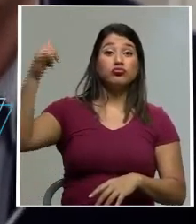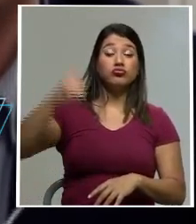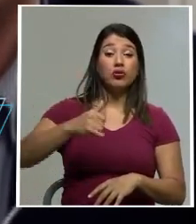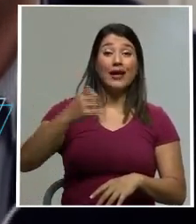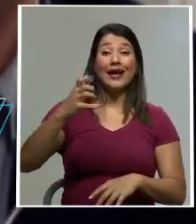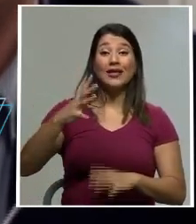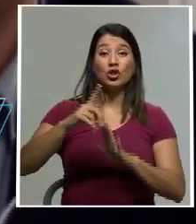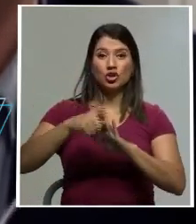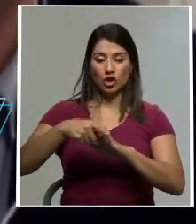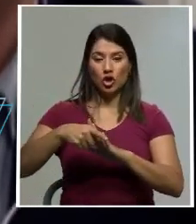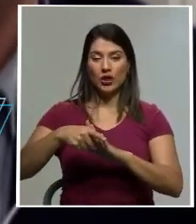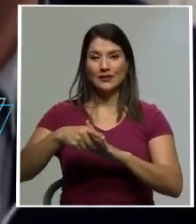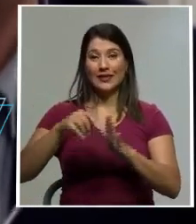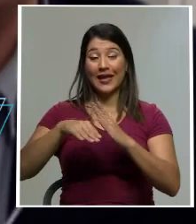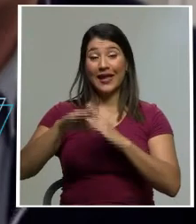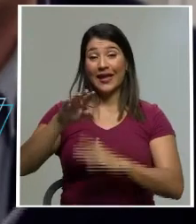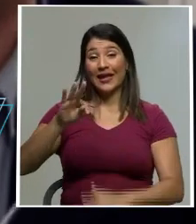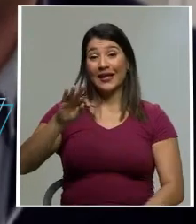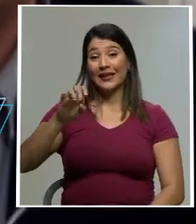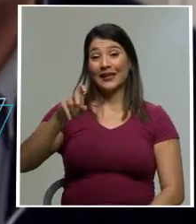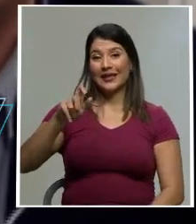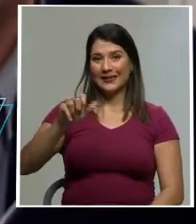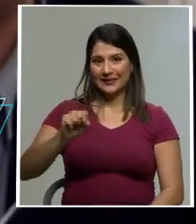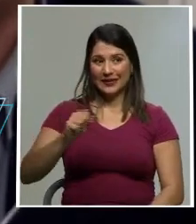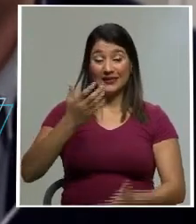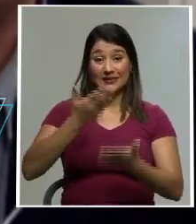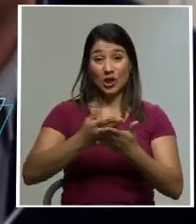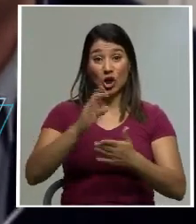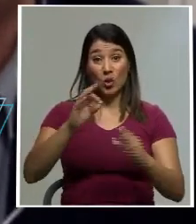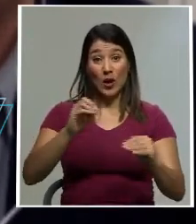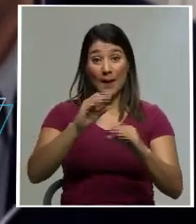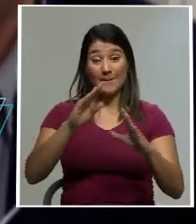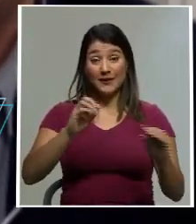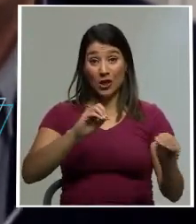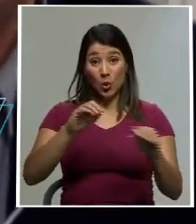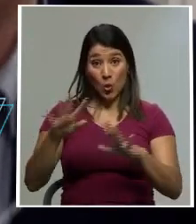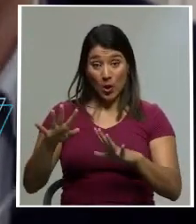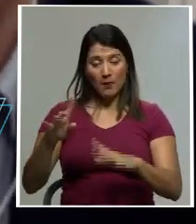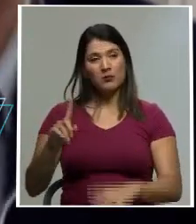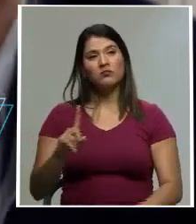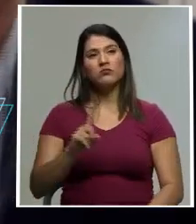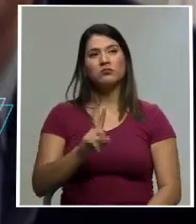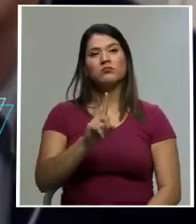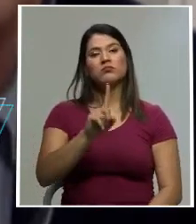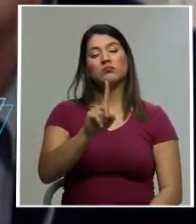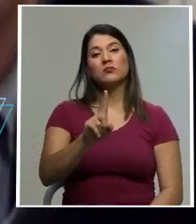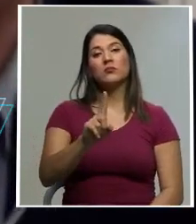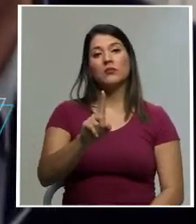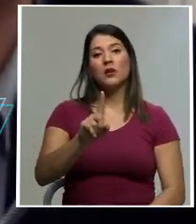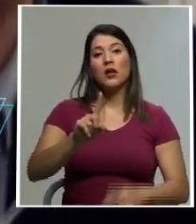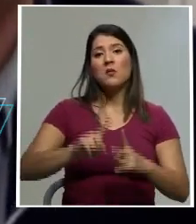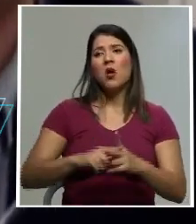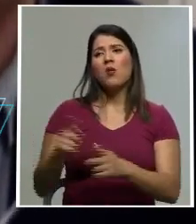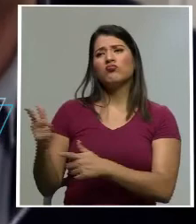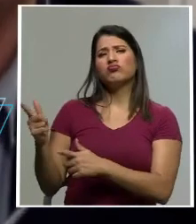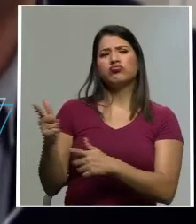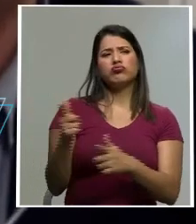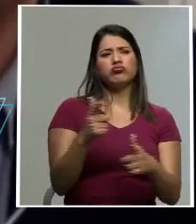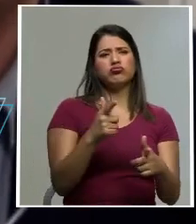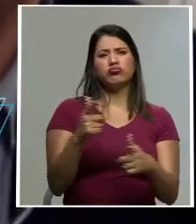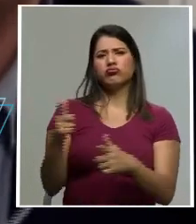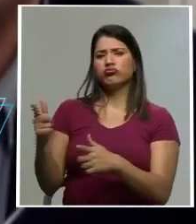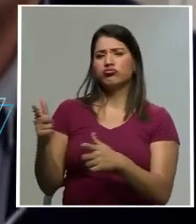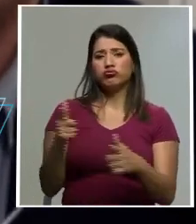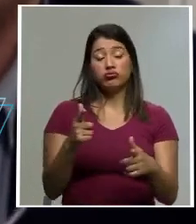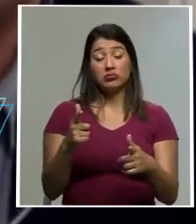porque Texas es muy largo, y llegó a las 9 de la mañana a Walmart y abrió con una escopeta y